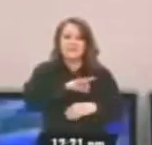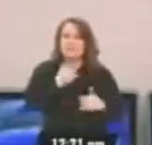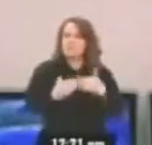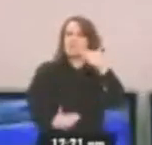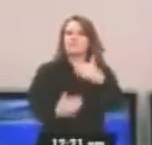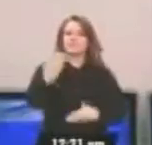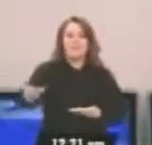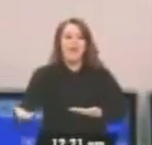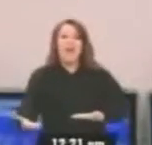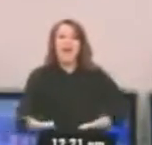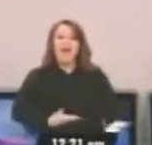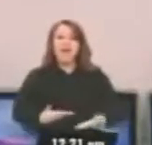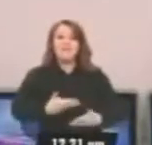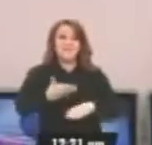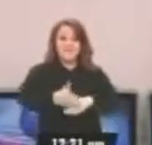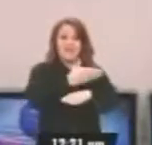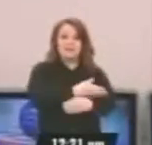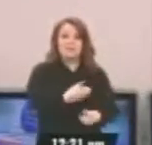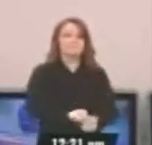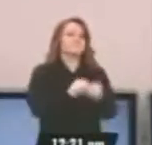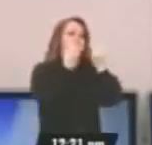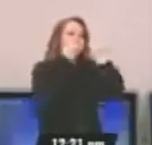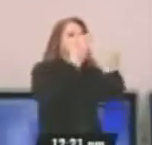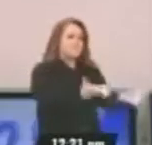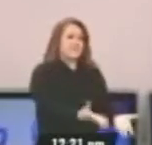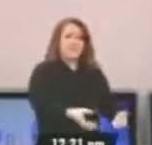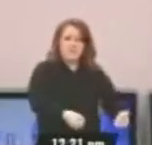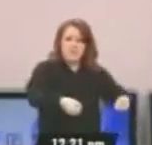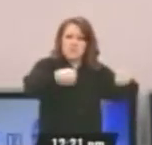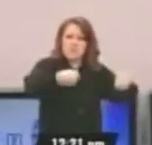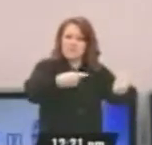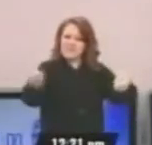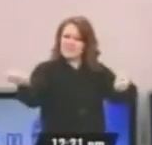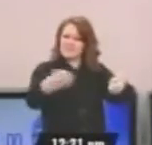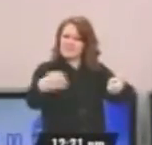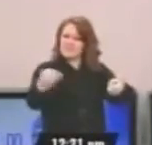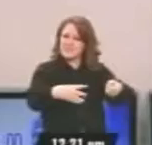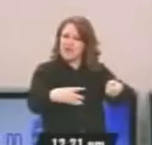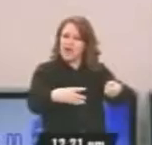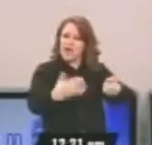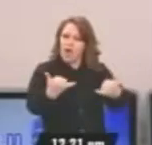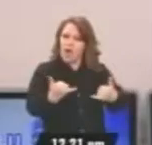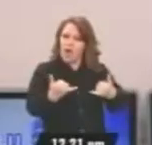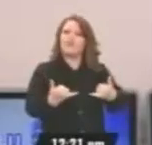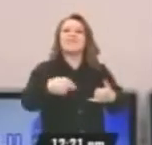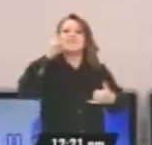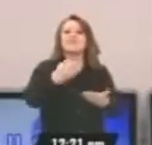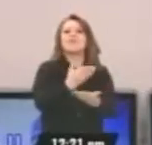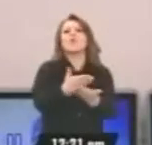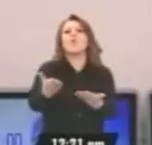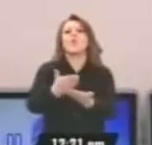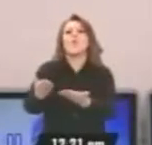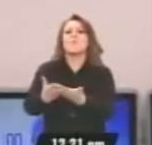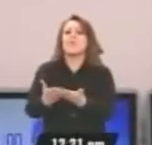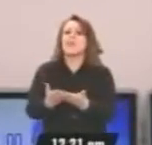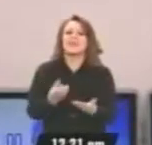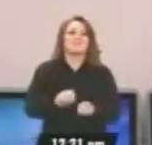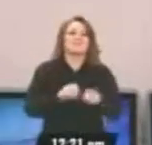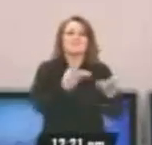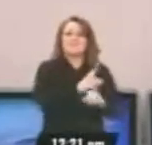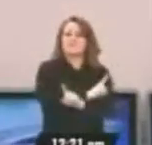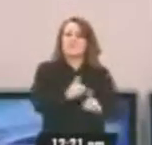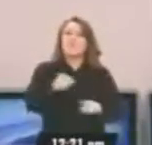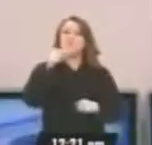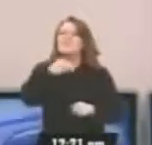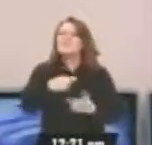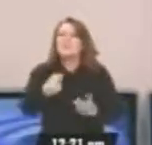bolsas plásticas. Esto con el fin de que las personas dejen de usarlas para así evitar dañar el medio ambiente y afectar las especies marinas.